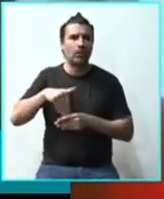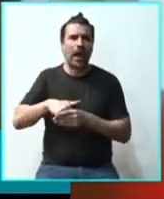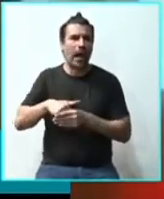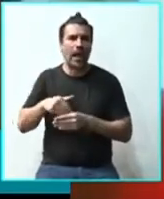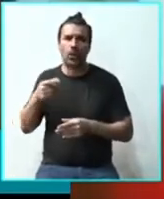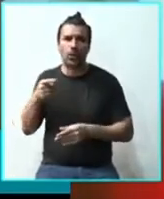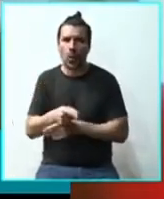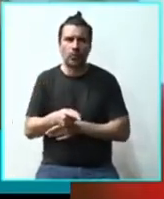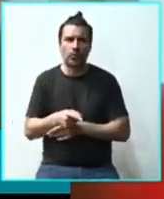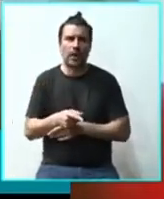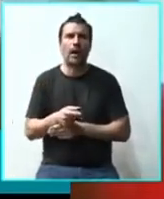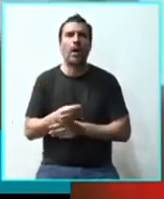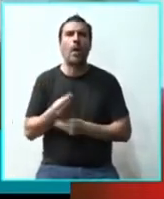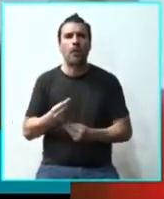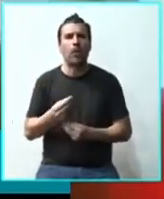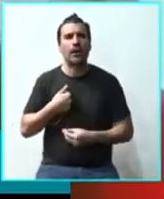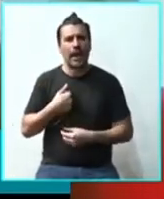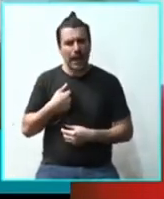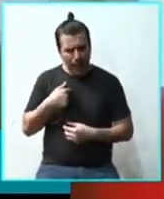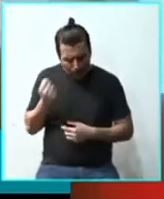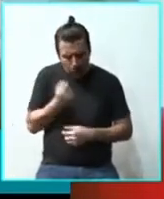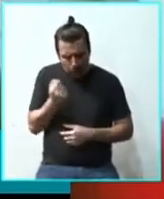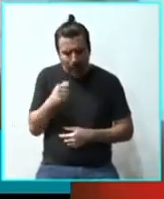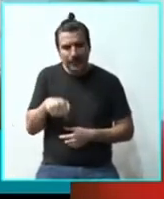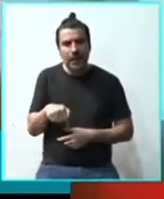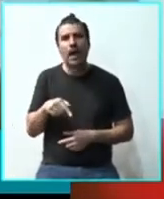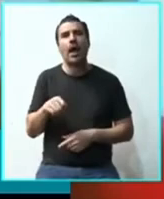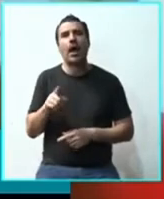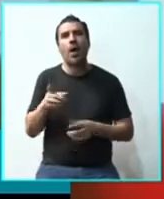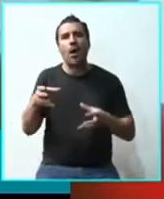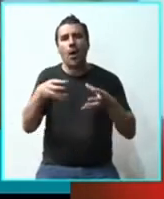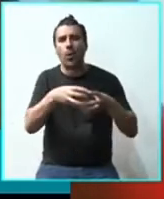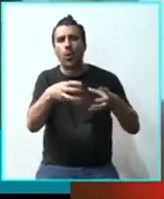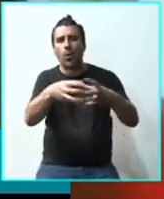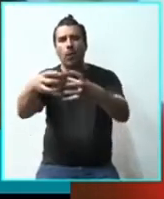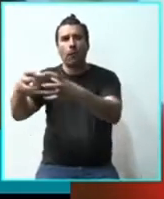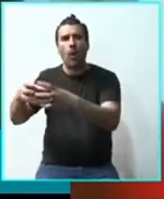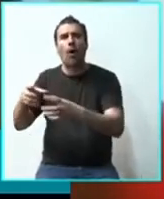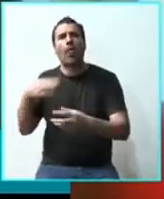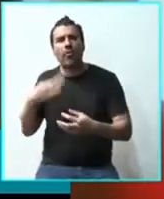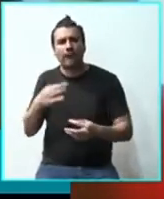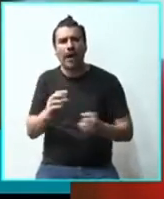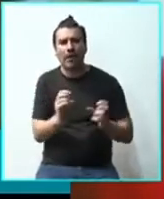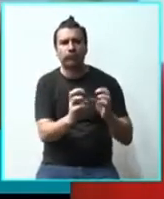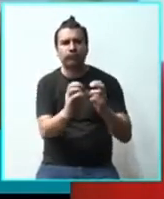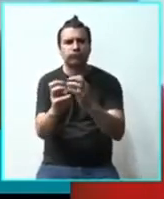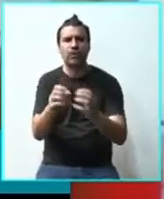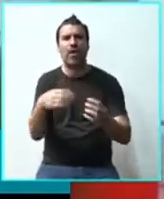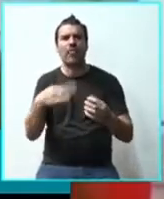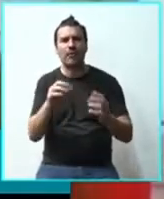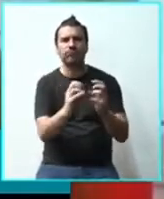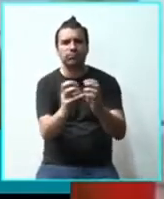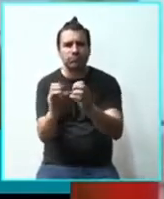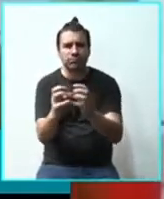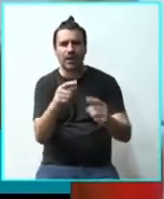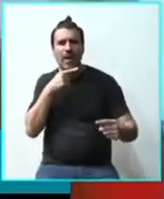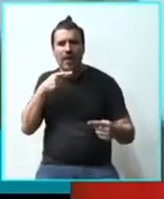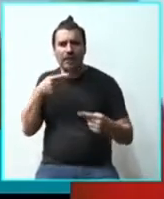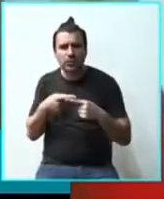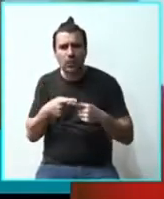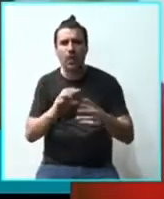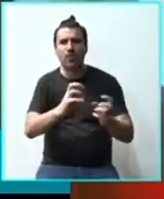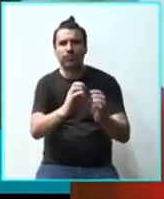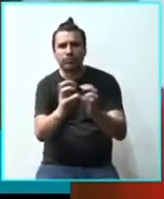los organismos sobre cuestiones que son sensibles en la Argentina y en el mundo. El dato biométrico